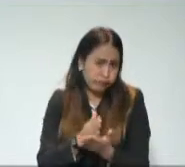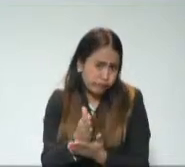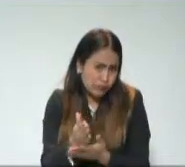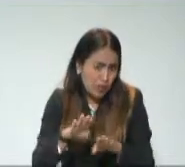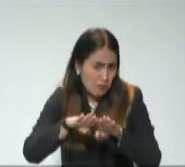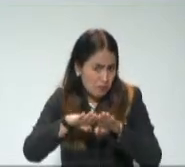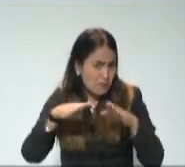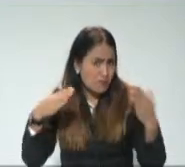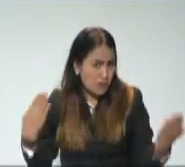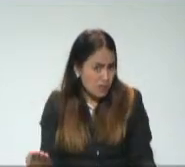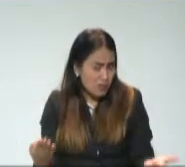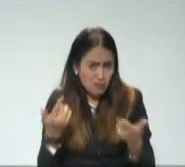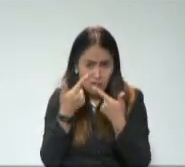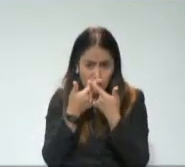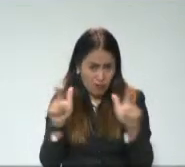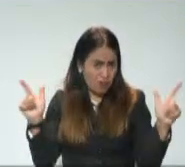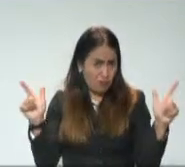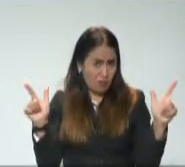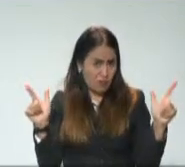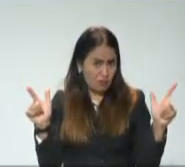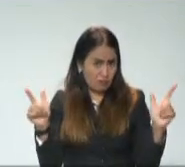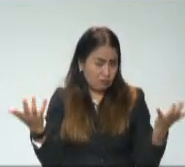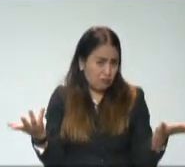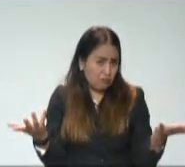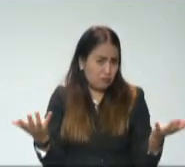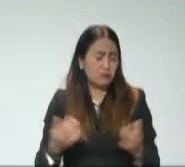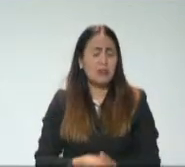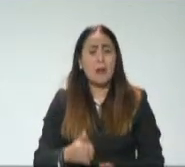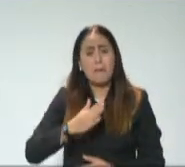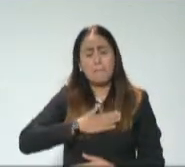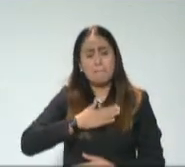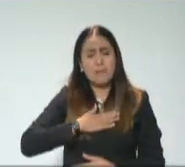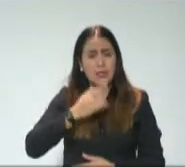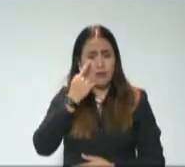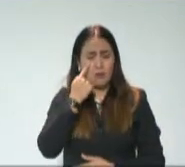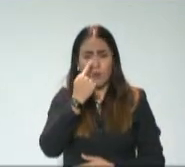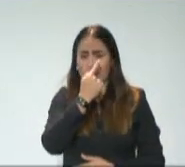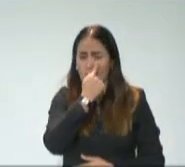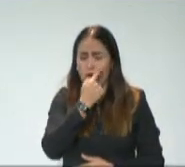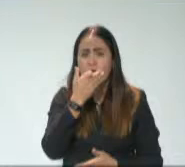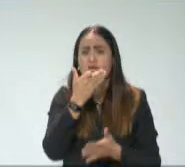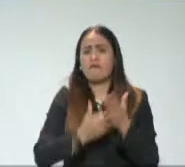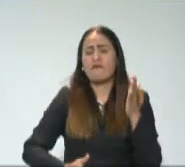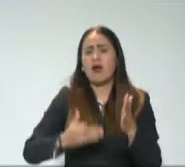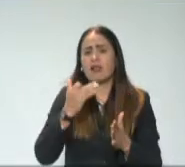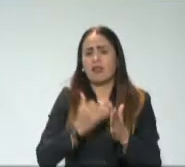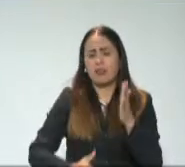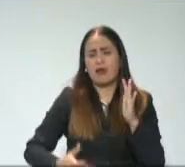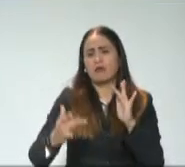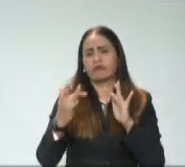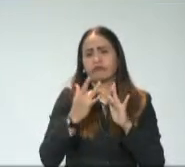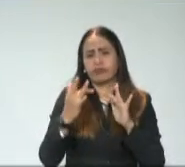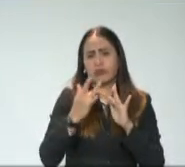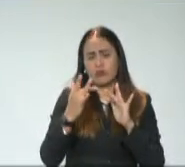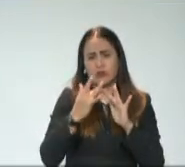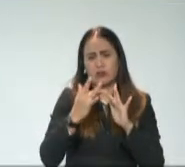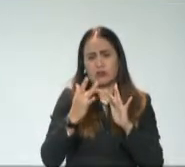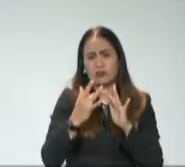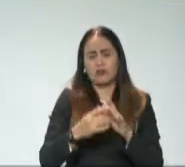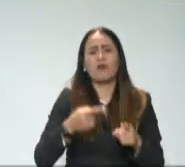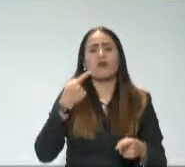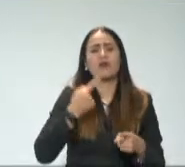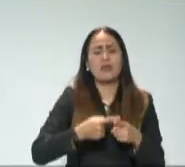Al mismo nivel desde mi punto de vista creo que falta una interlocución entre